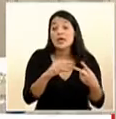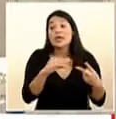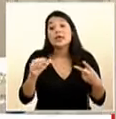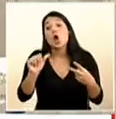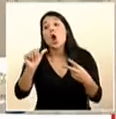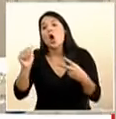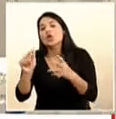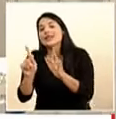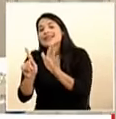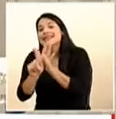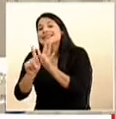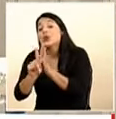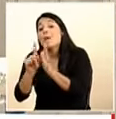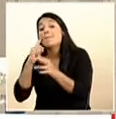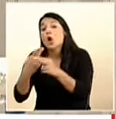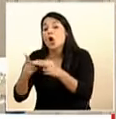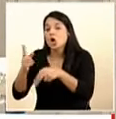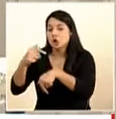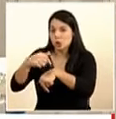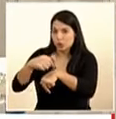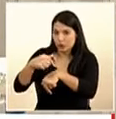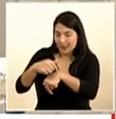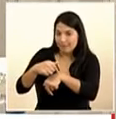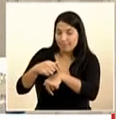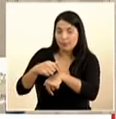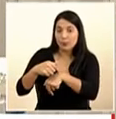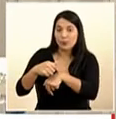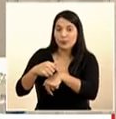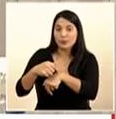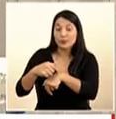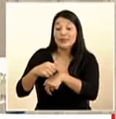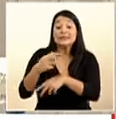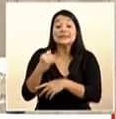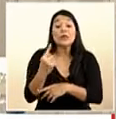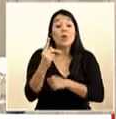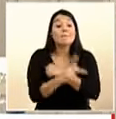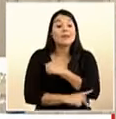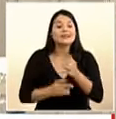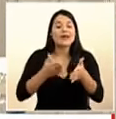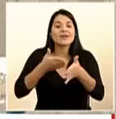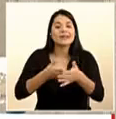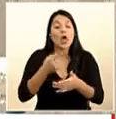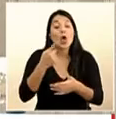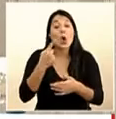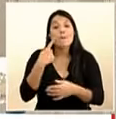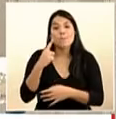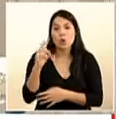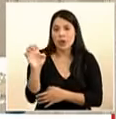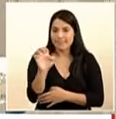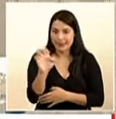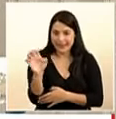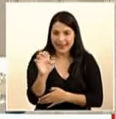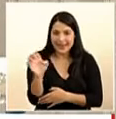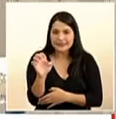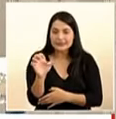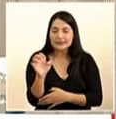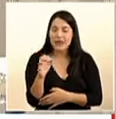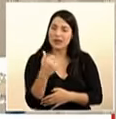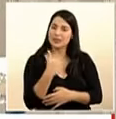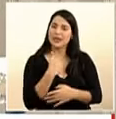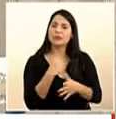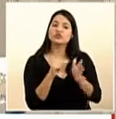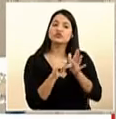temporales en las zonas afectadas por una emergencia es es un una reserva que se establece en la ley nacional